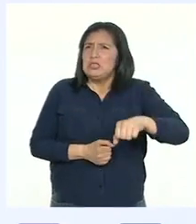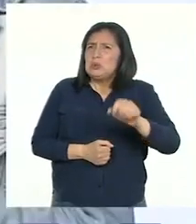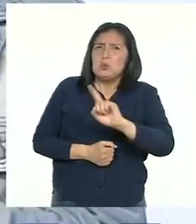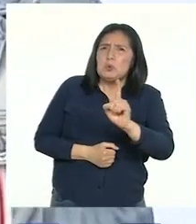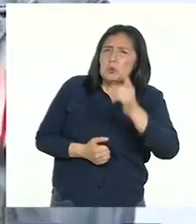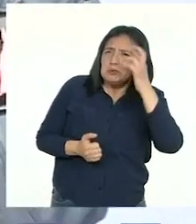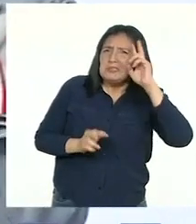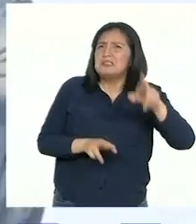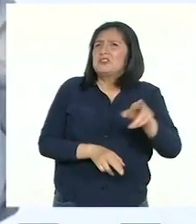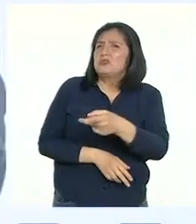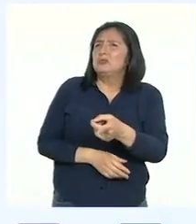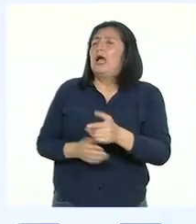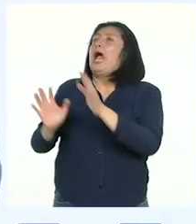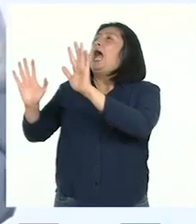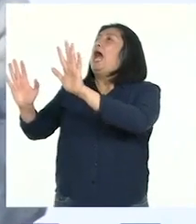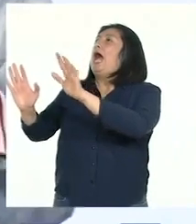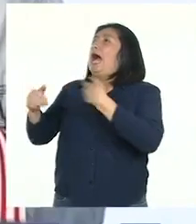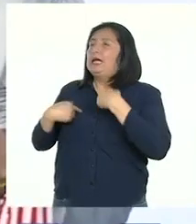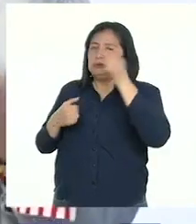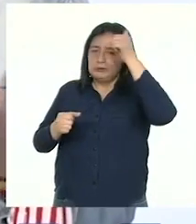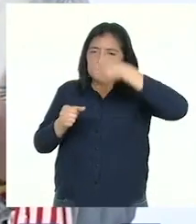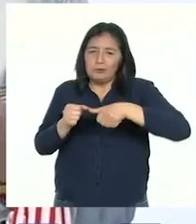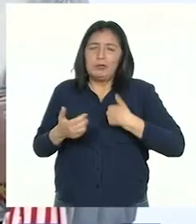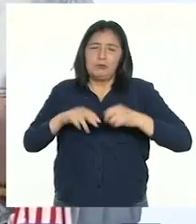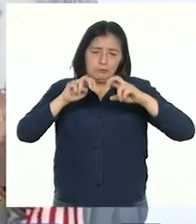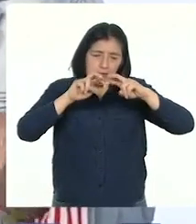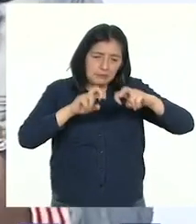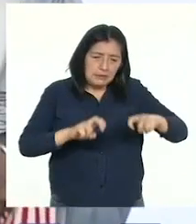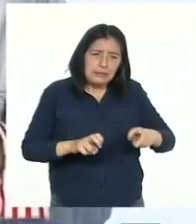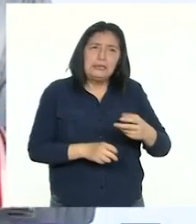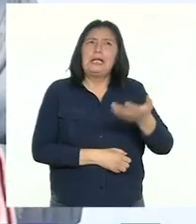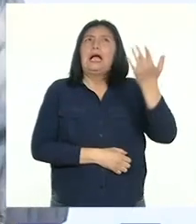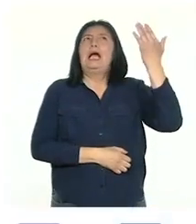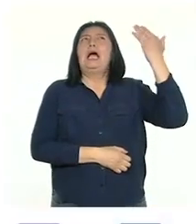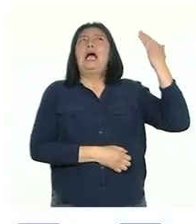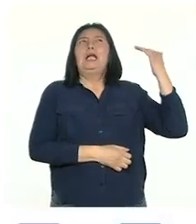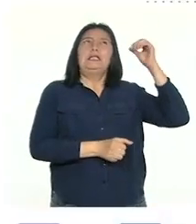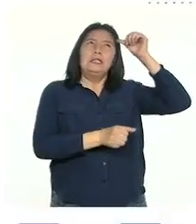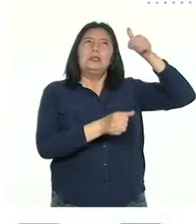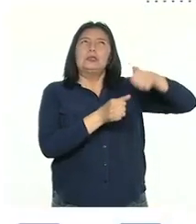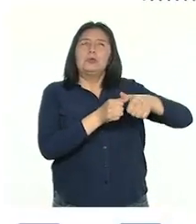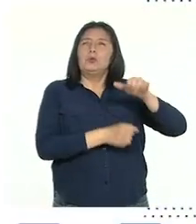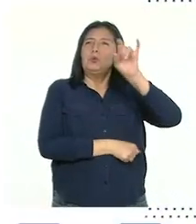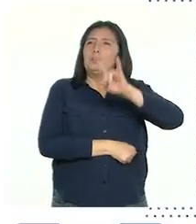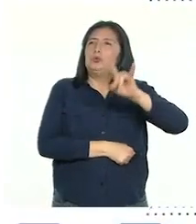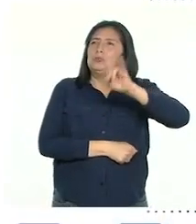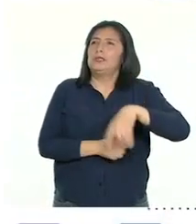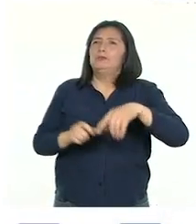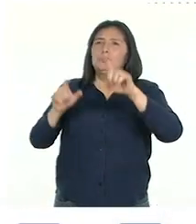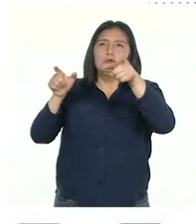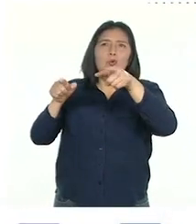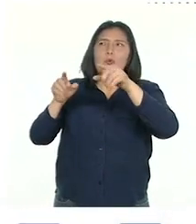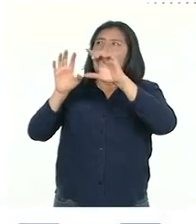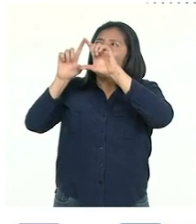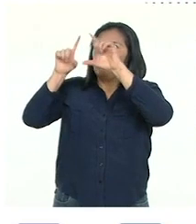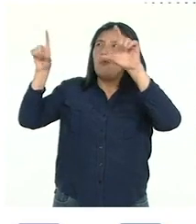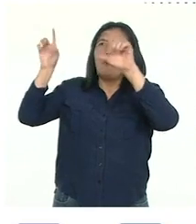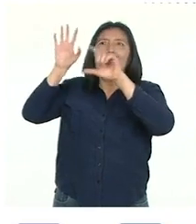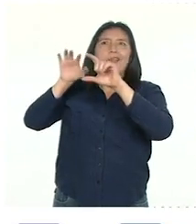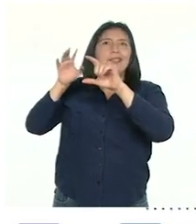razón? Me acuerdo que para la investigación que hicimos sobre los recuerdos usamos un cuadrito como